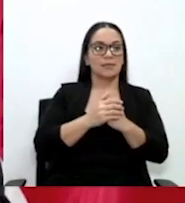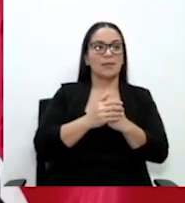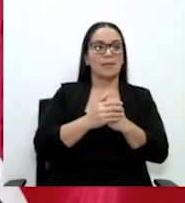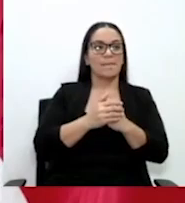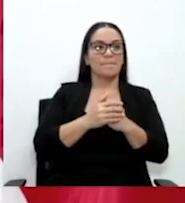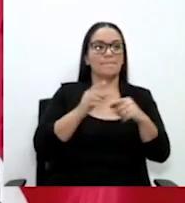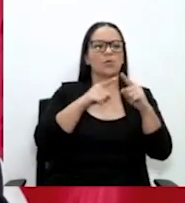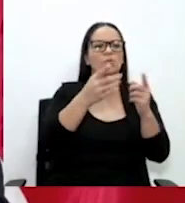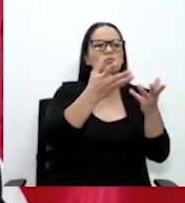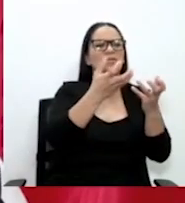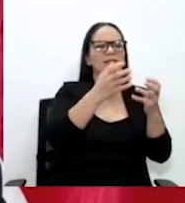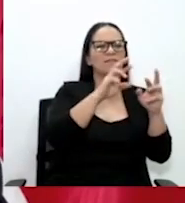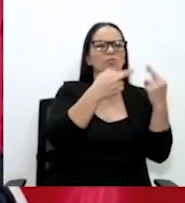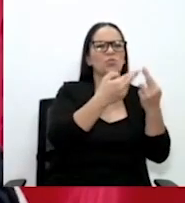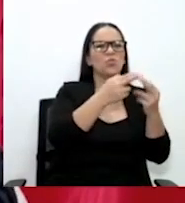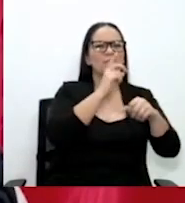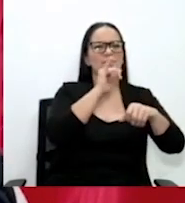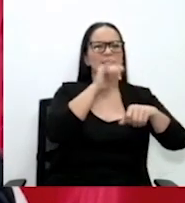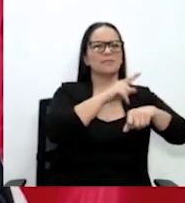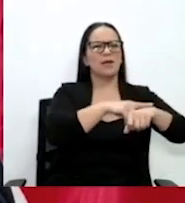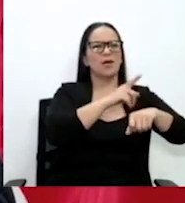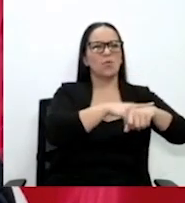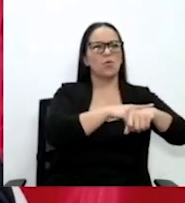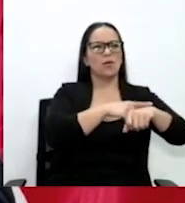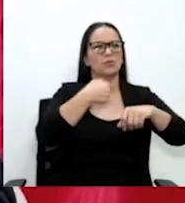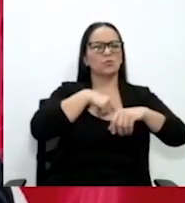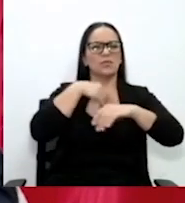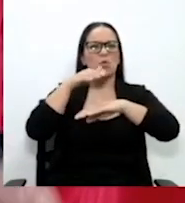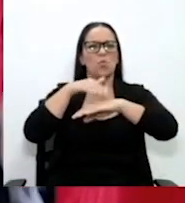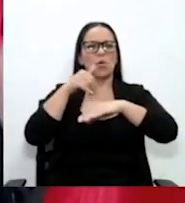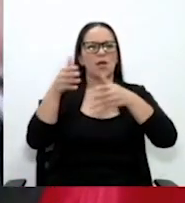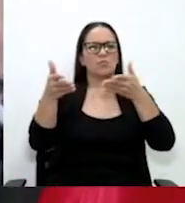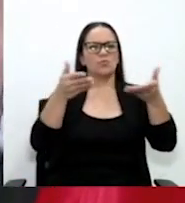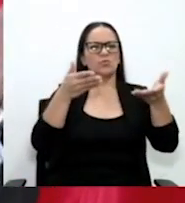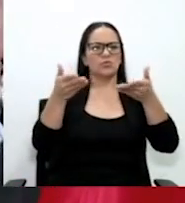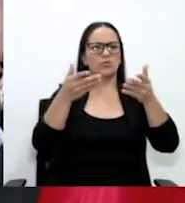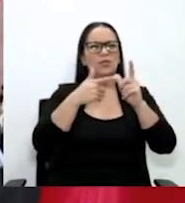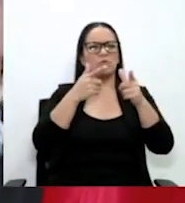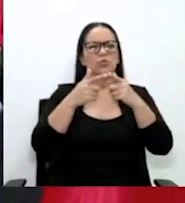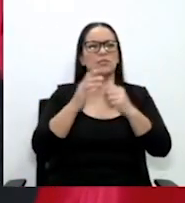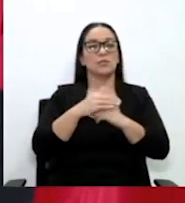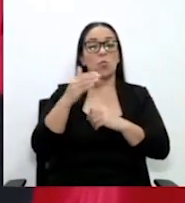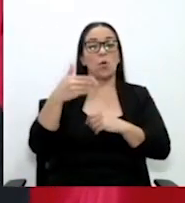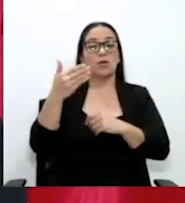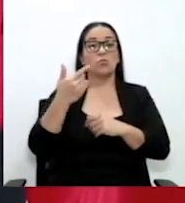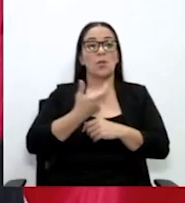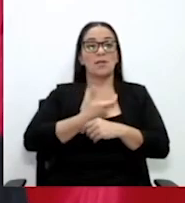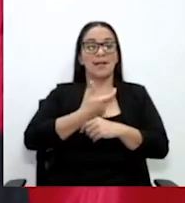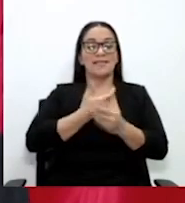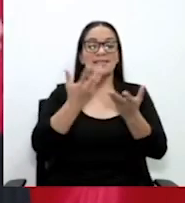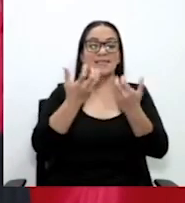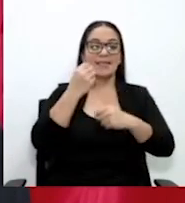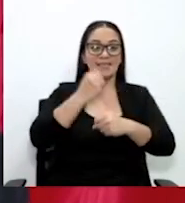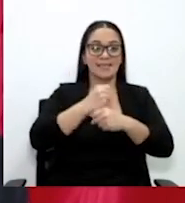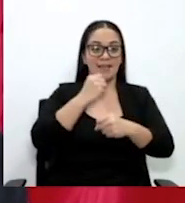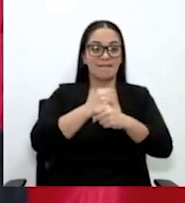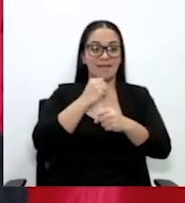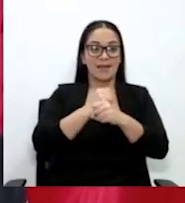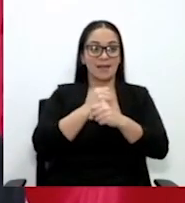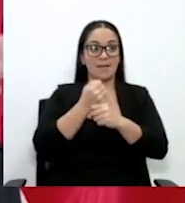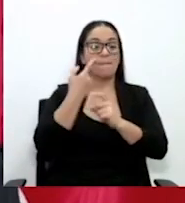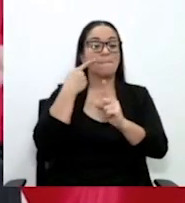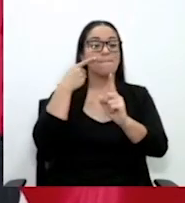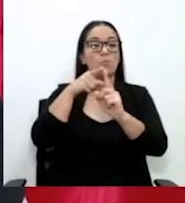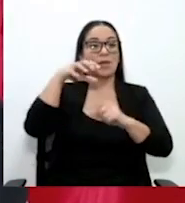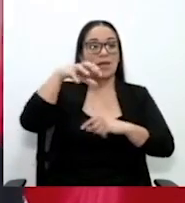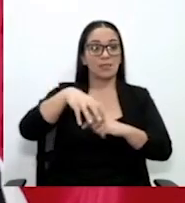habíamos convocado. Entonces, vea, este es un tema de que cuanto alcalde quiere trabajar por el cantón y por el